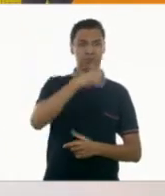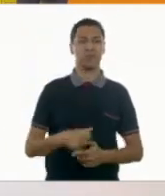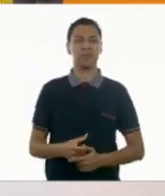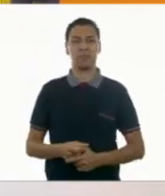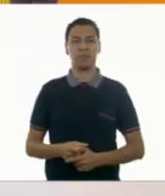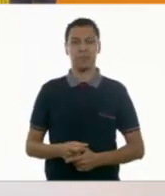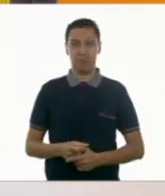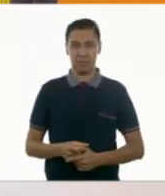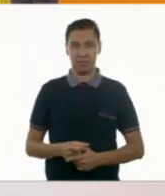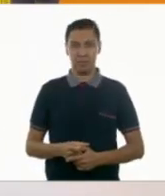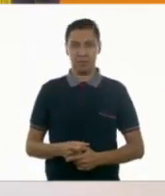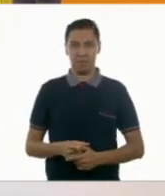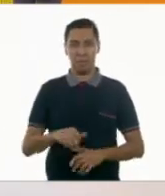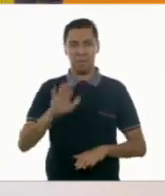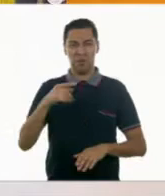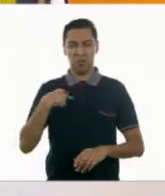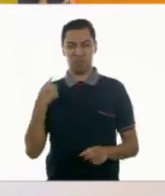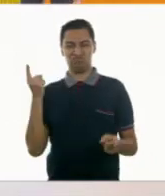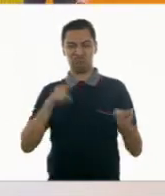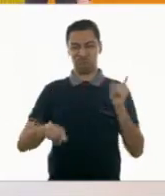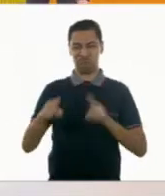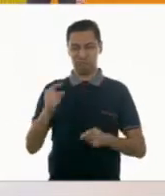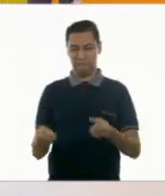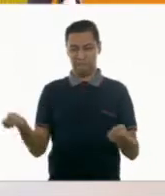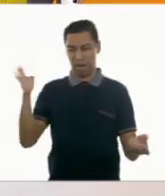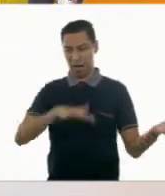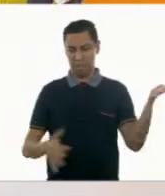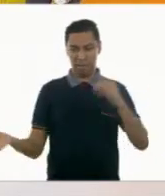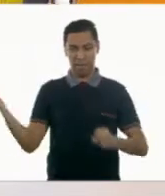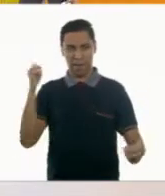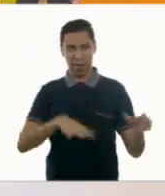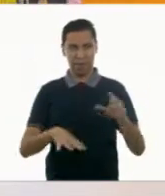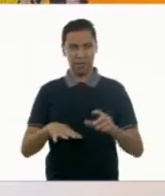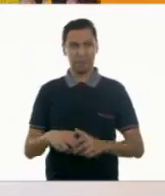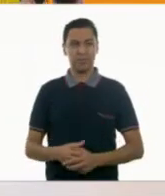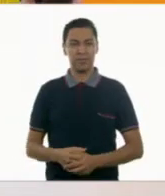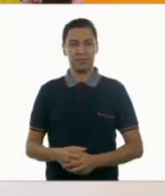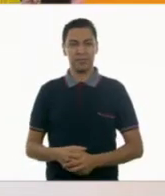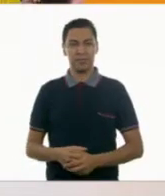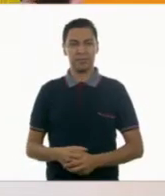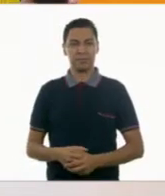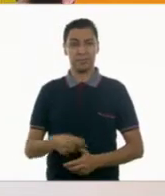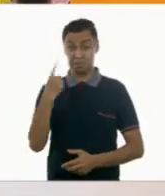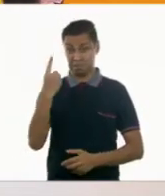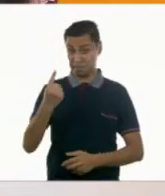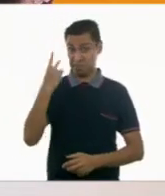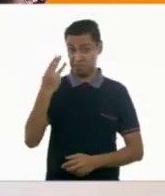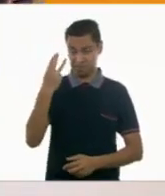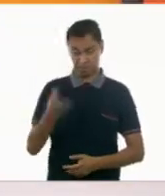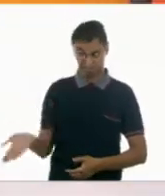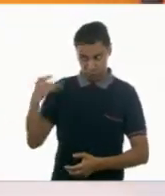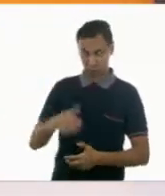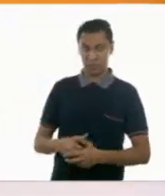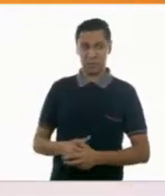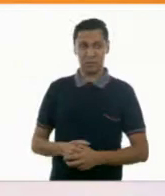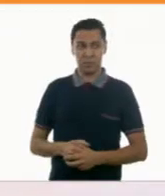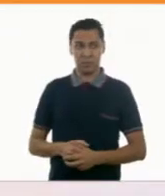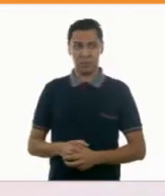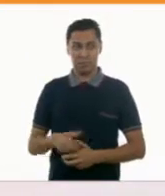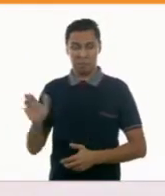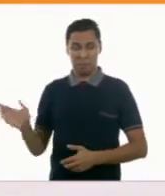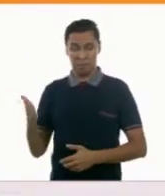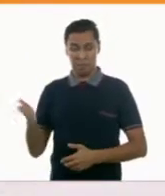fuera, eres una domadora de pelotas, okay, dentro de nuestra jaula, ¿ok? Ok. Dos, tres, empieza, dale. Desde ahí,